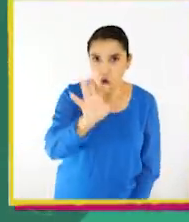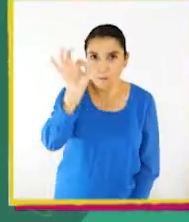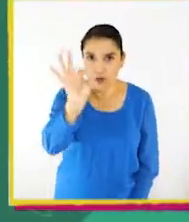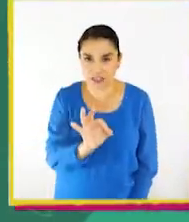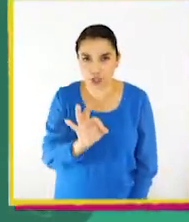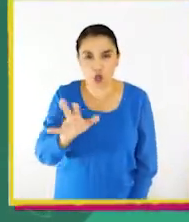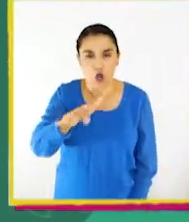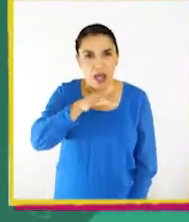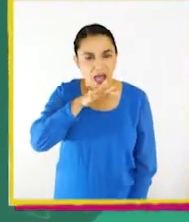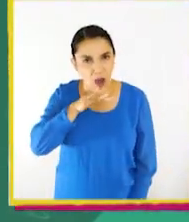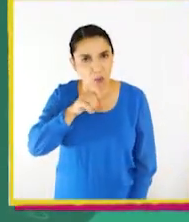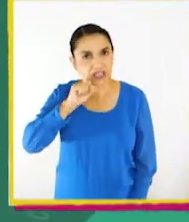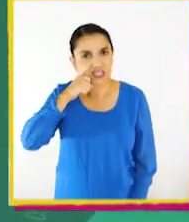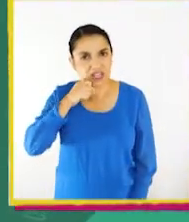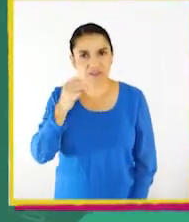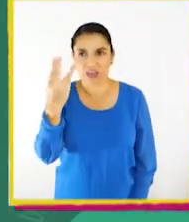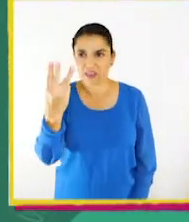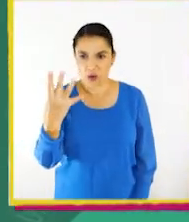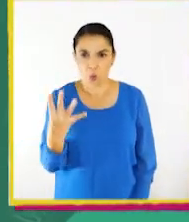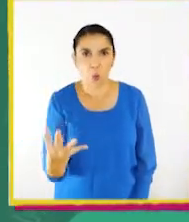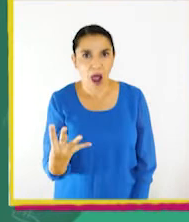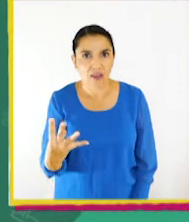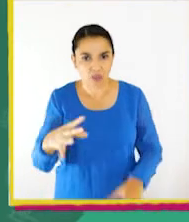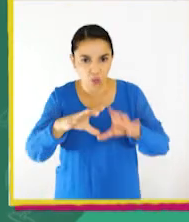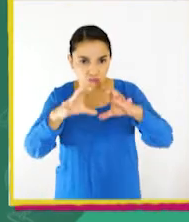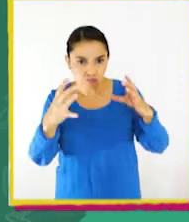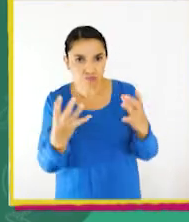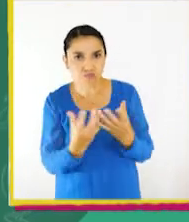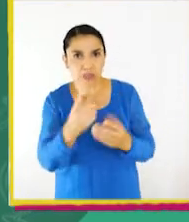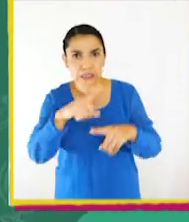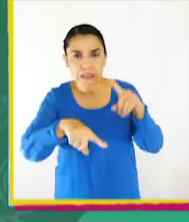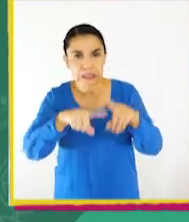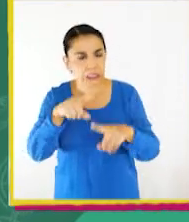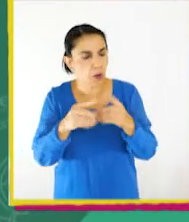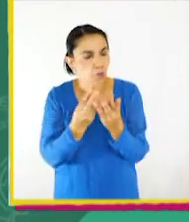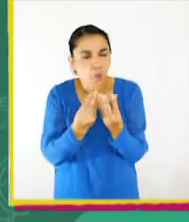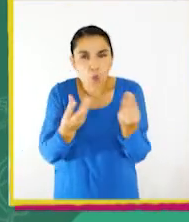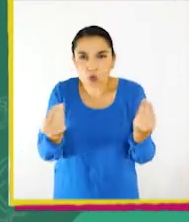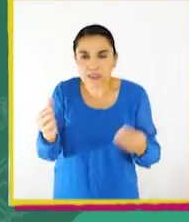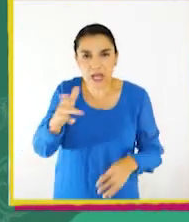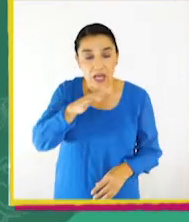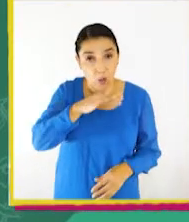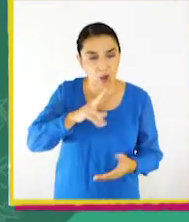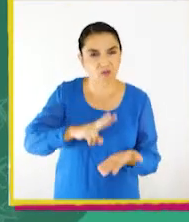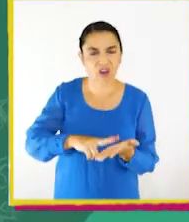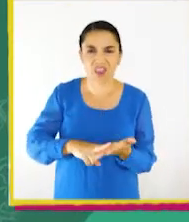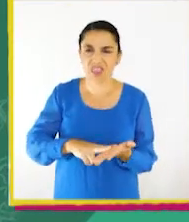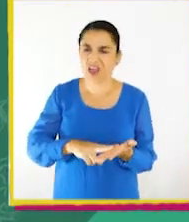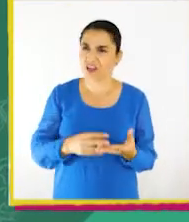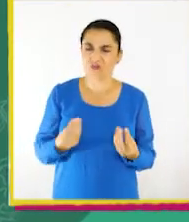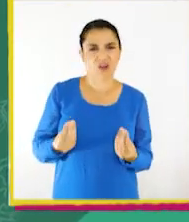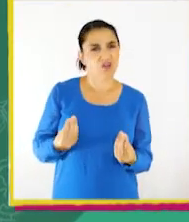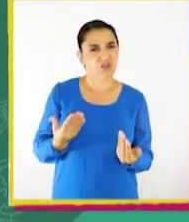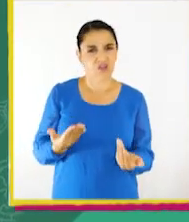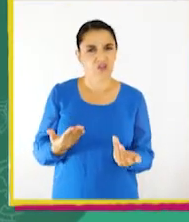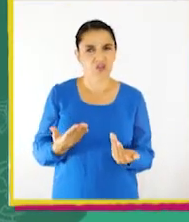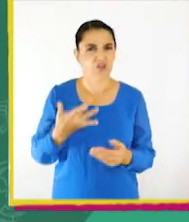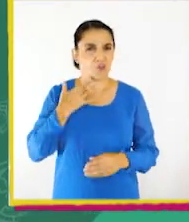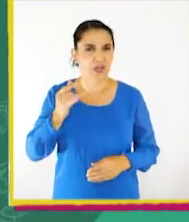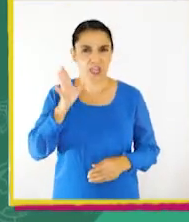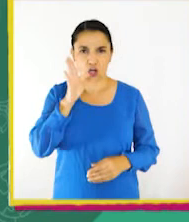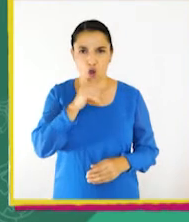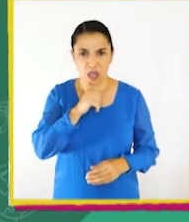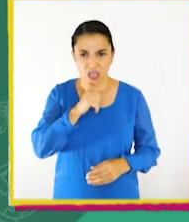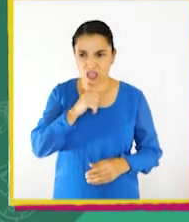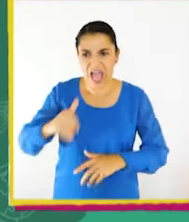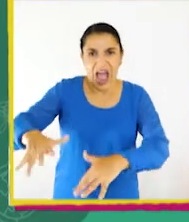75% de agua, o sea, 3/4 partes de la Tierra. Eso es mucha agua, ¿verdad? Pero entonces, ¿por qué no